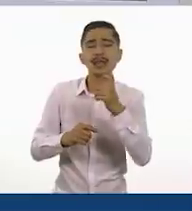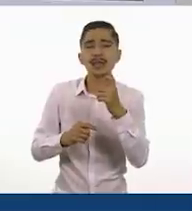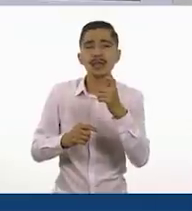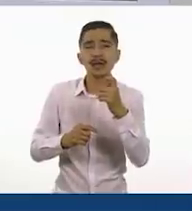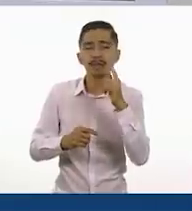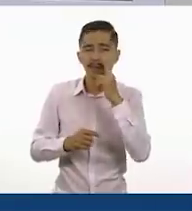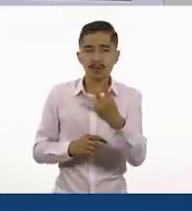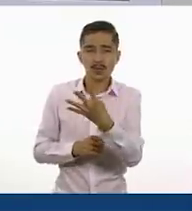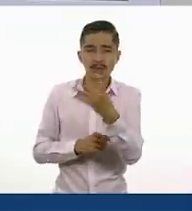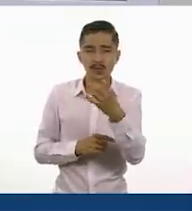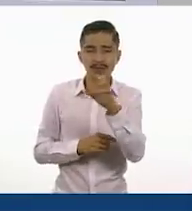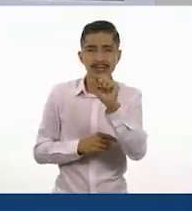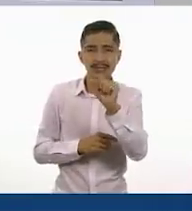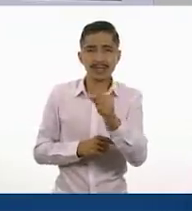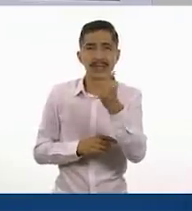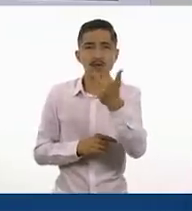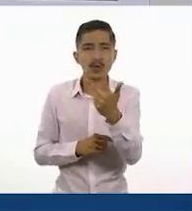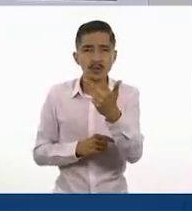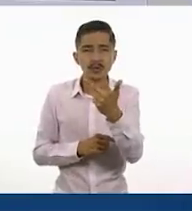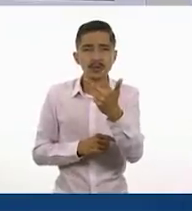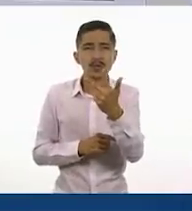468,